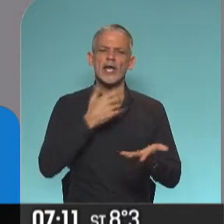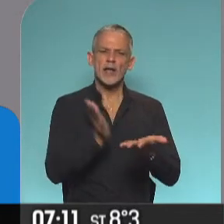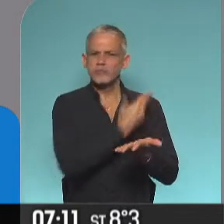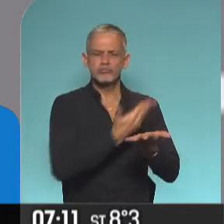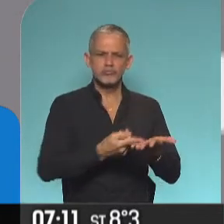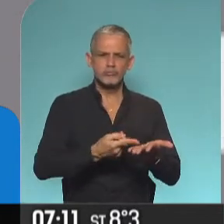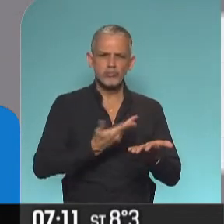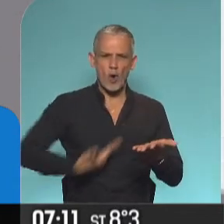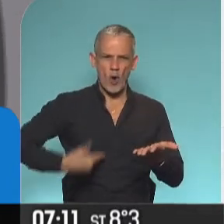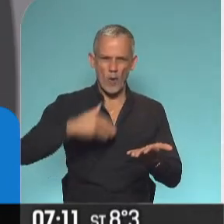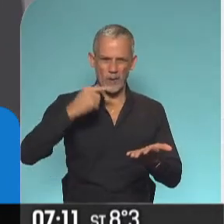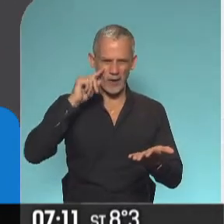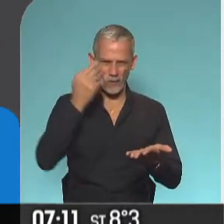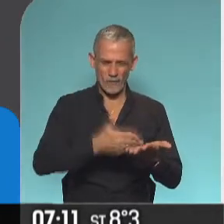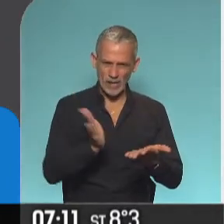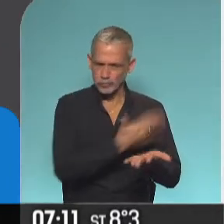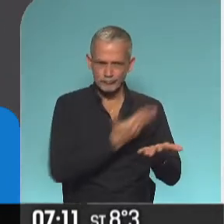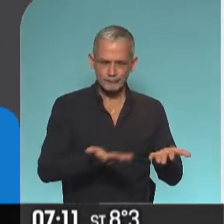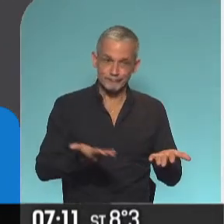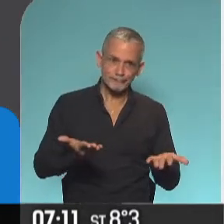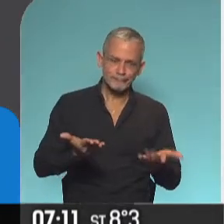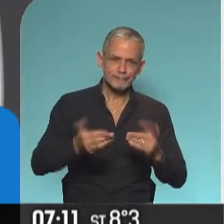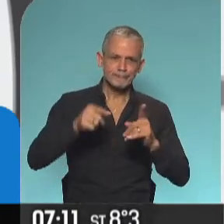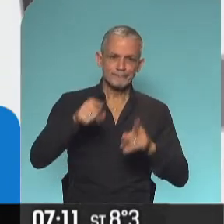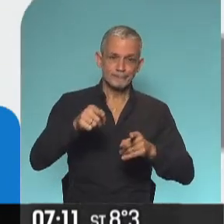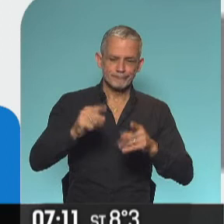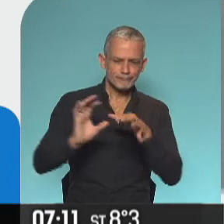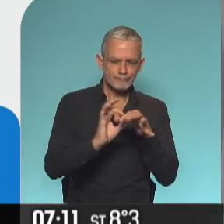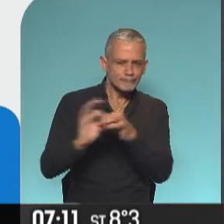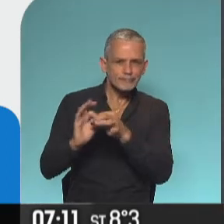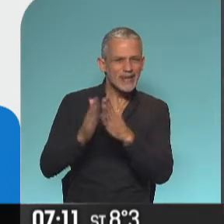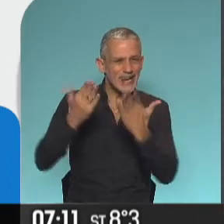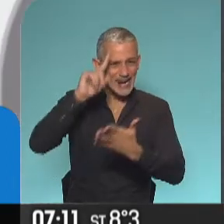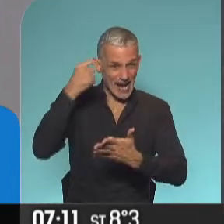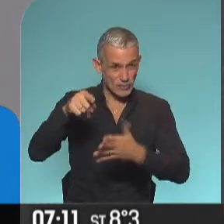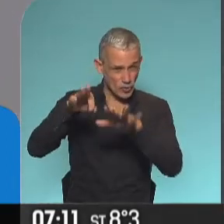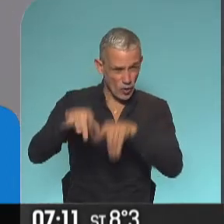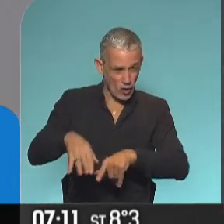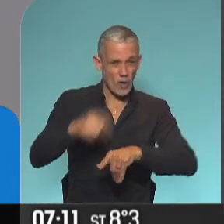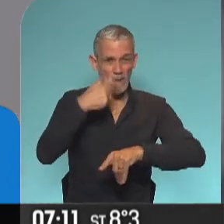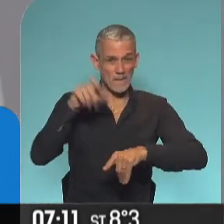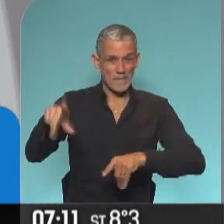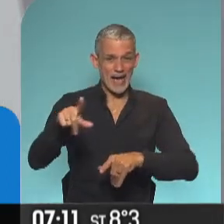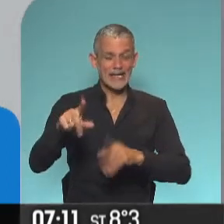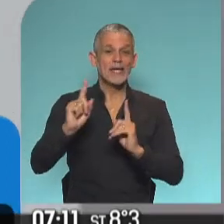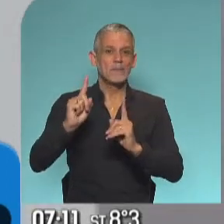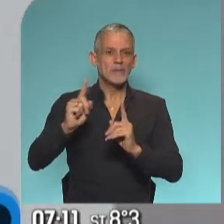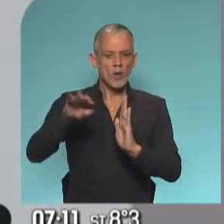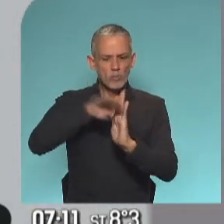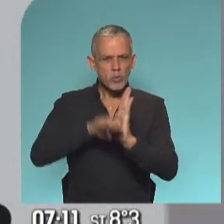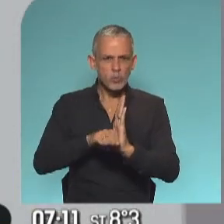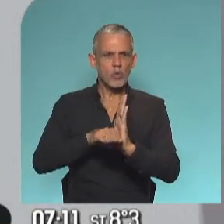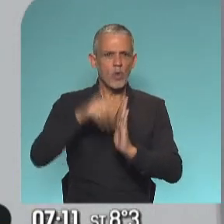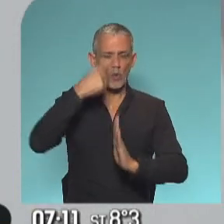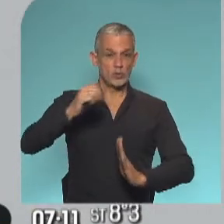espacio opositor como destituyente, relacionó esta nota editorial de Mauricio Macri con los manuales de instrucción cívica de la